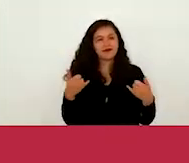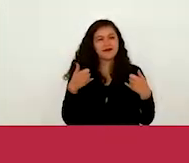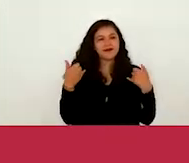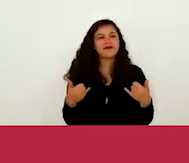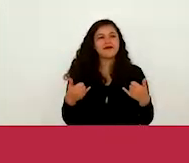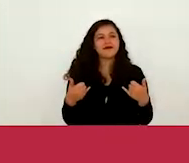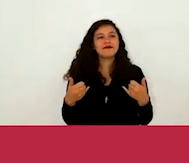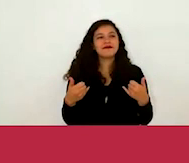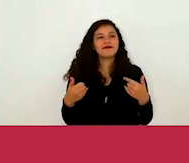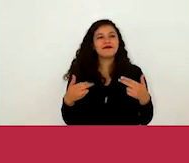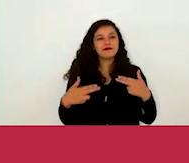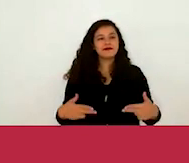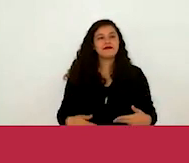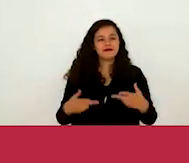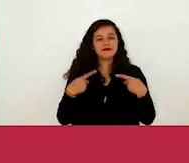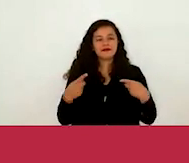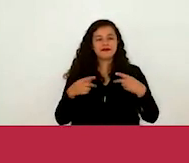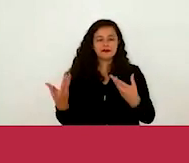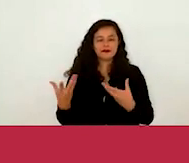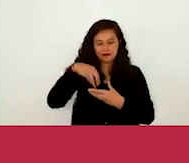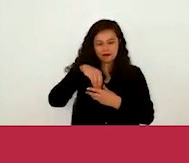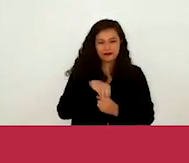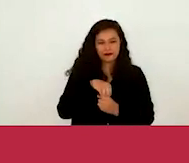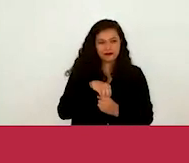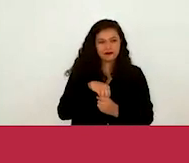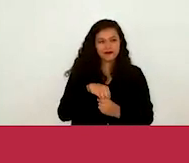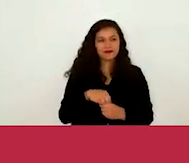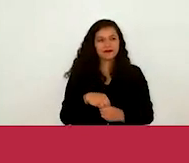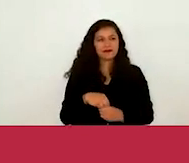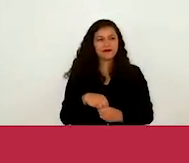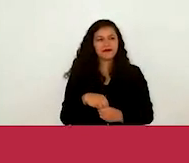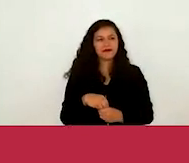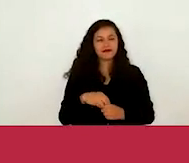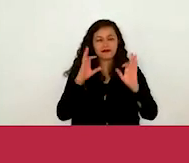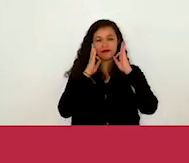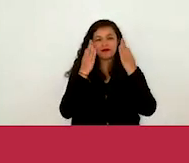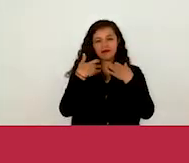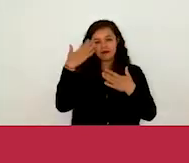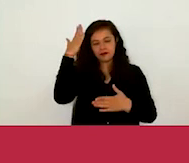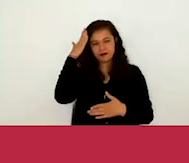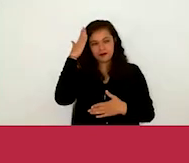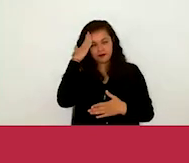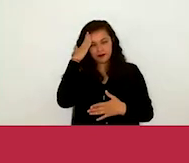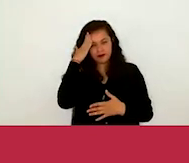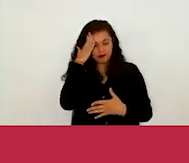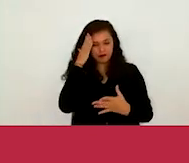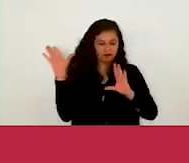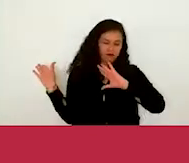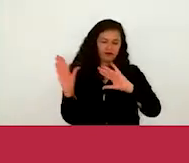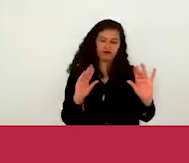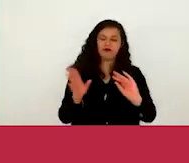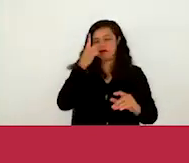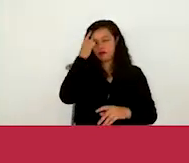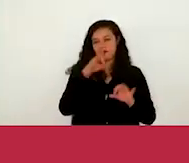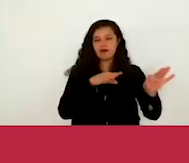y relaciones humanas e integración personal formación de líderes coaching para lograr un alto